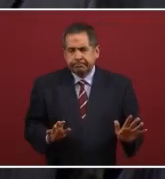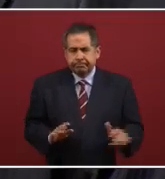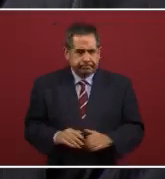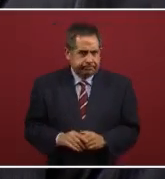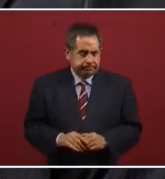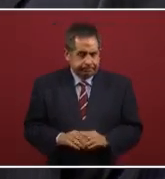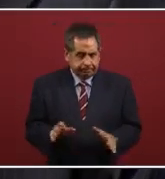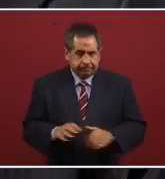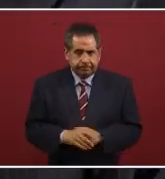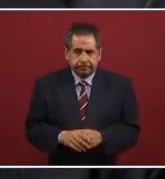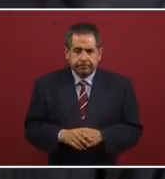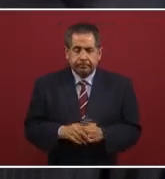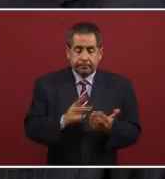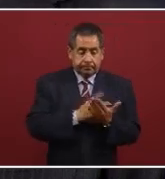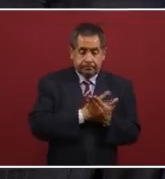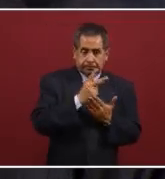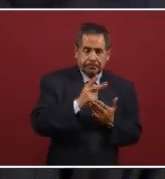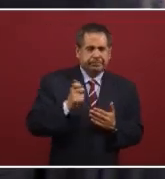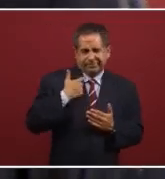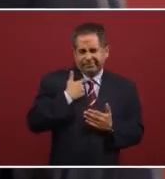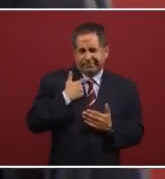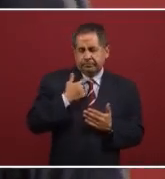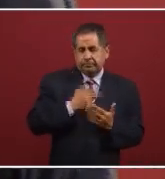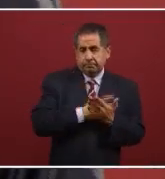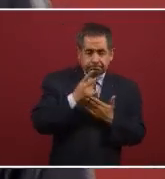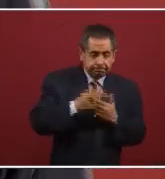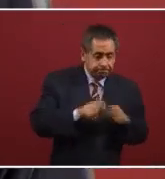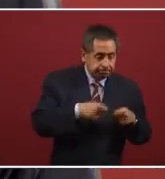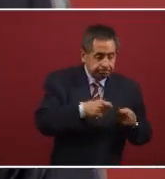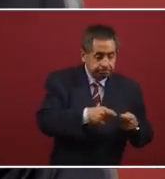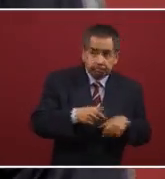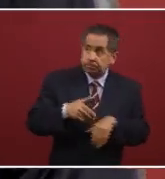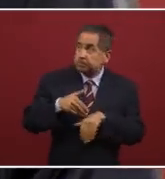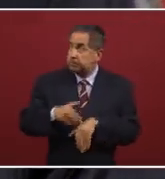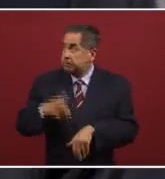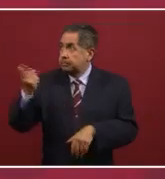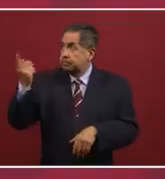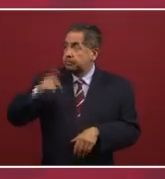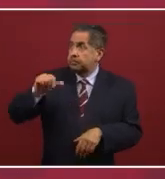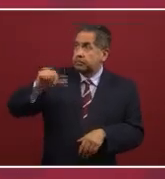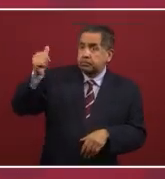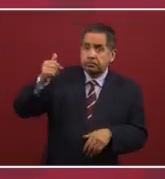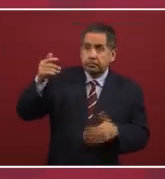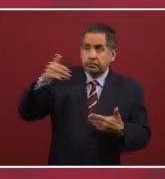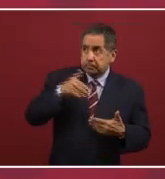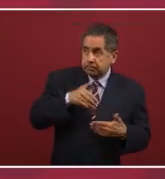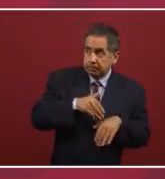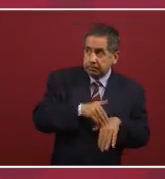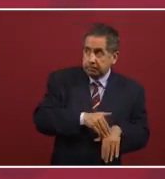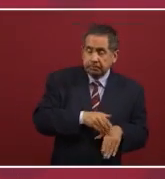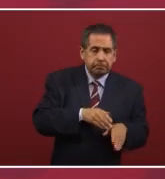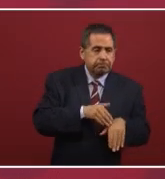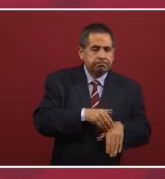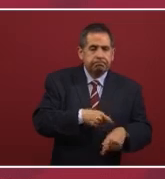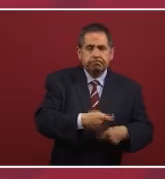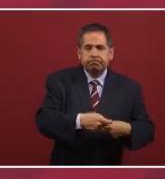Incluso los programas de desarrollo de México tenían esa